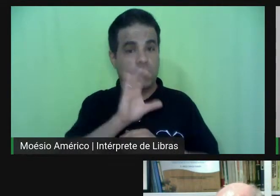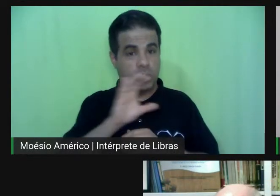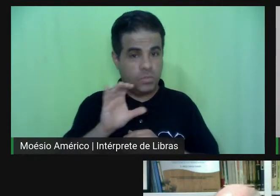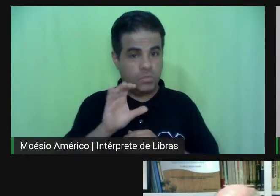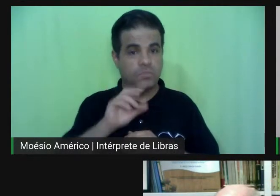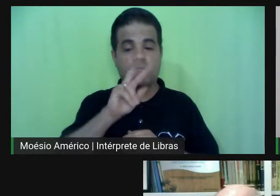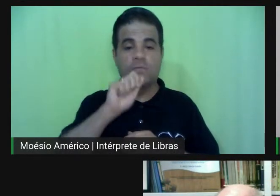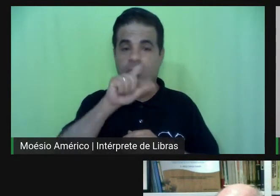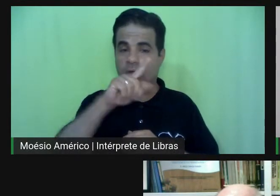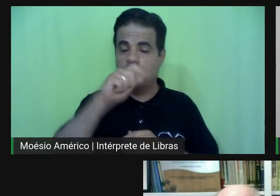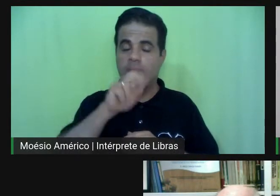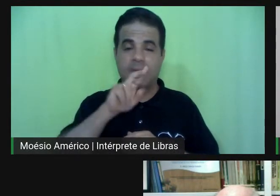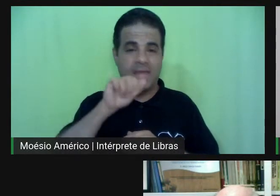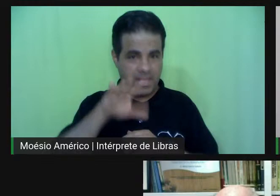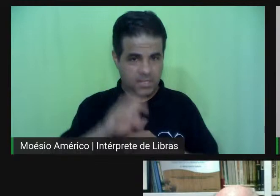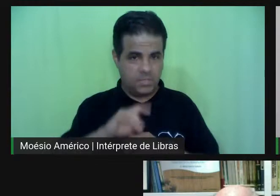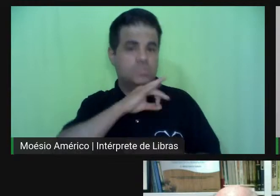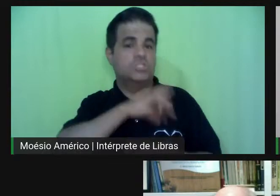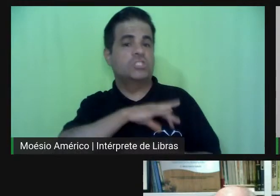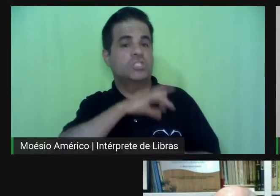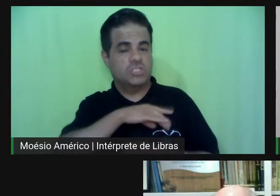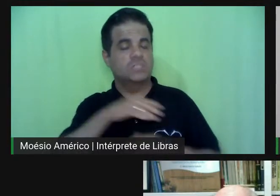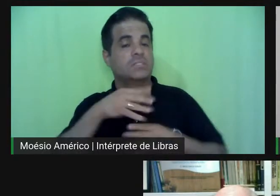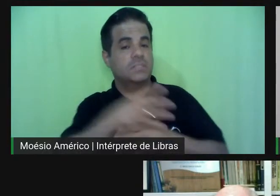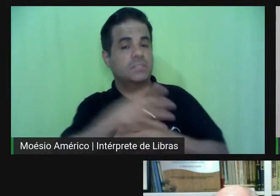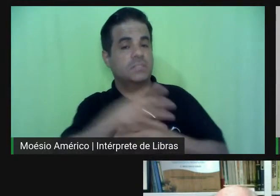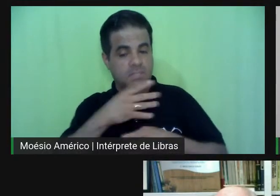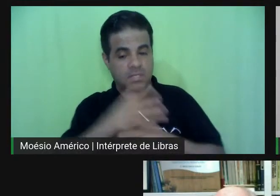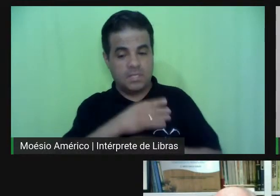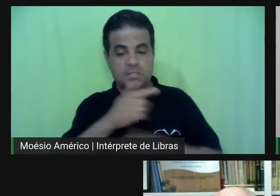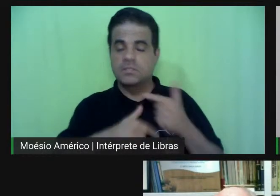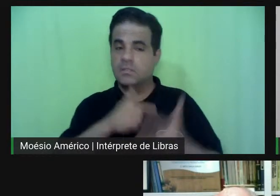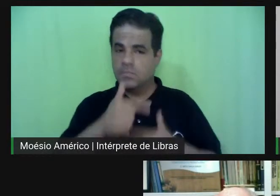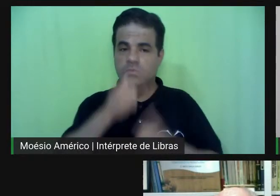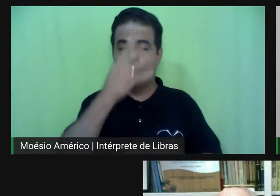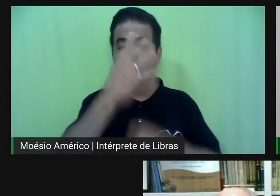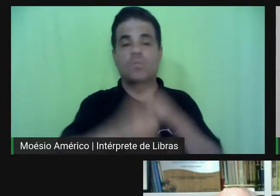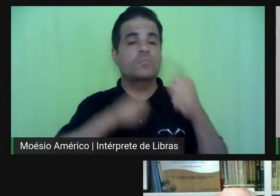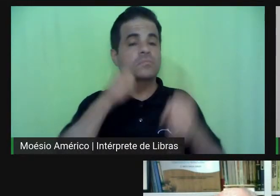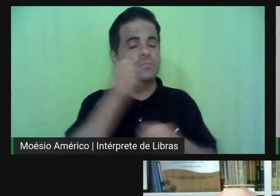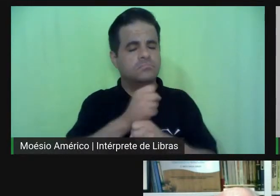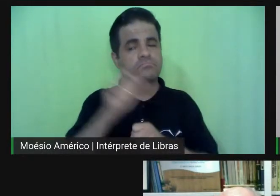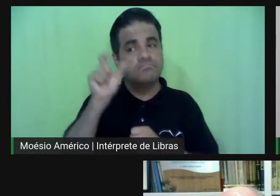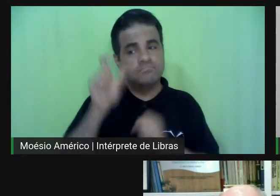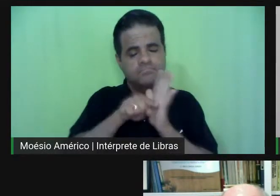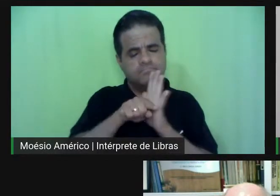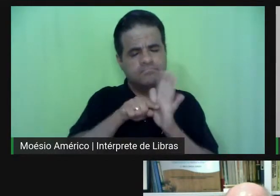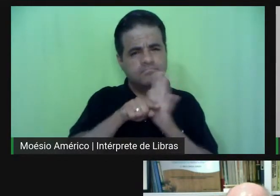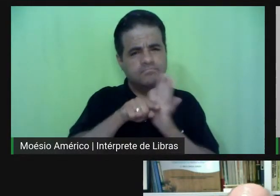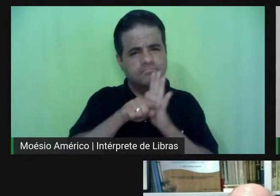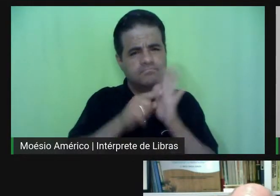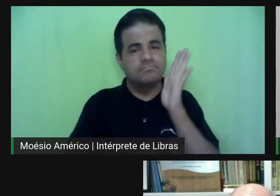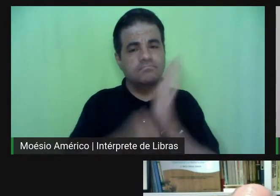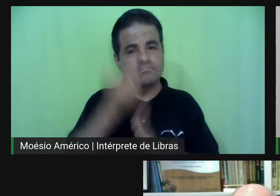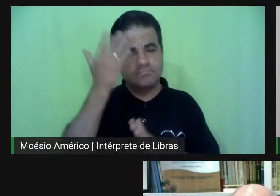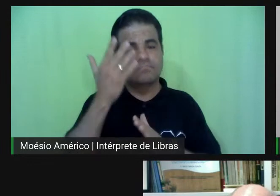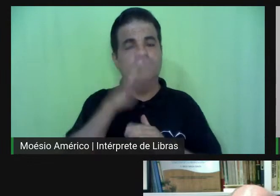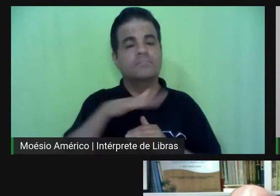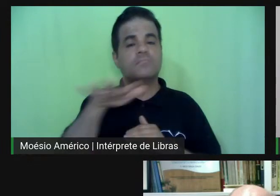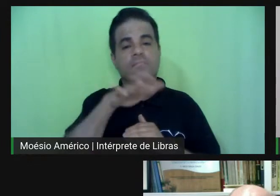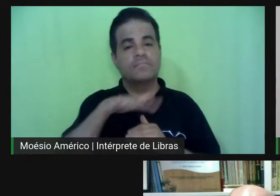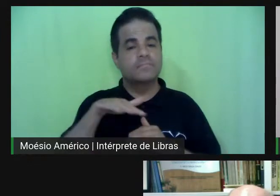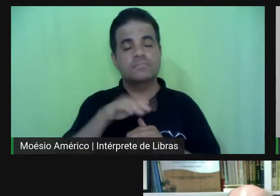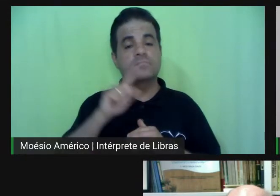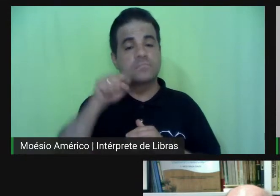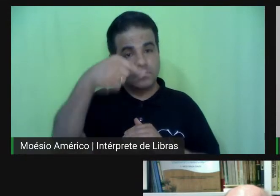el paraíso del feeling trabajó por cuatro años con un pescador de fundación había subir cuando